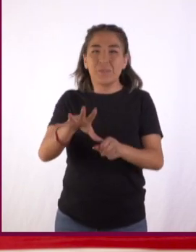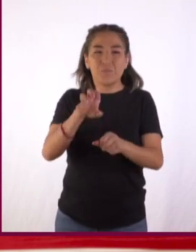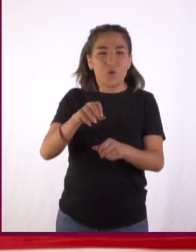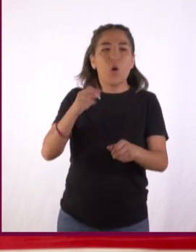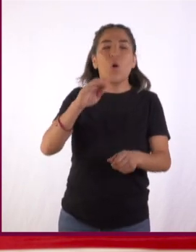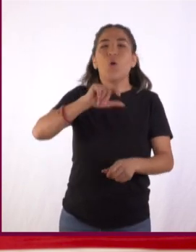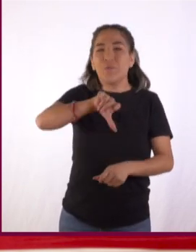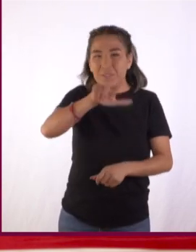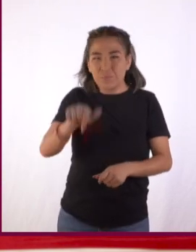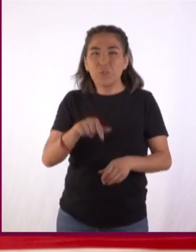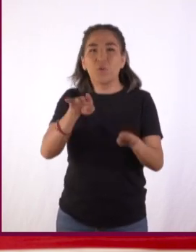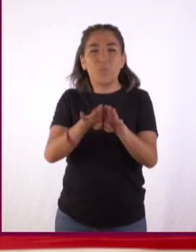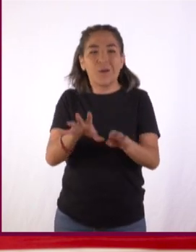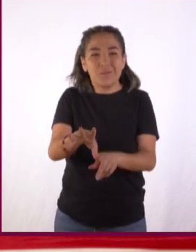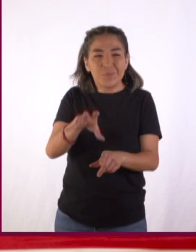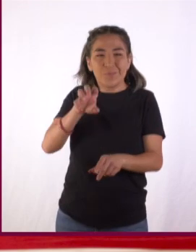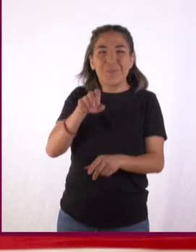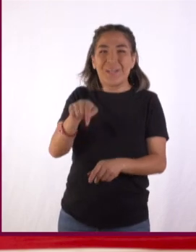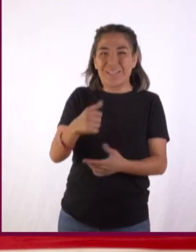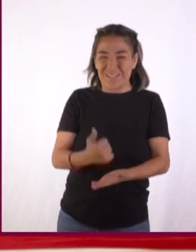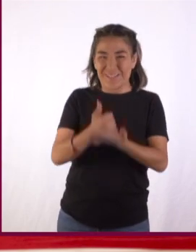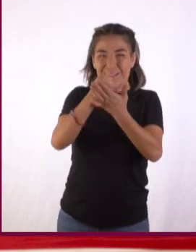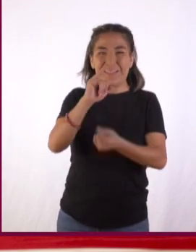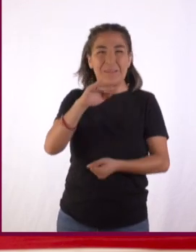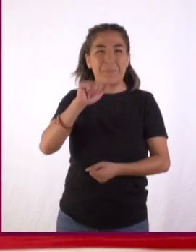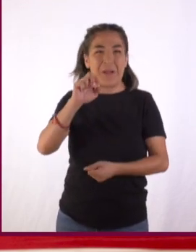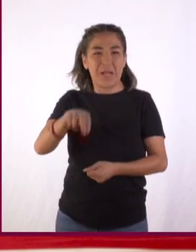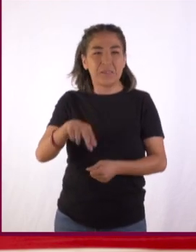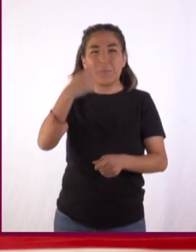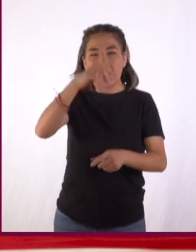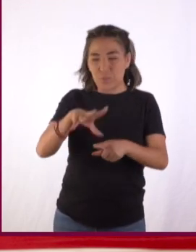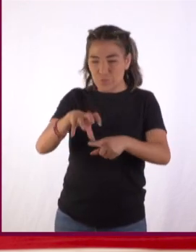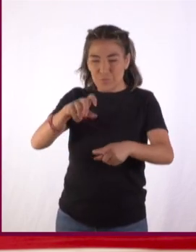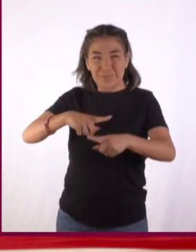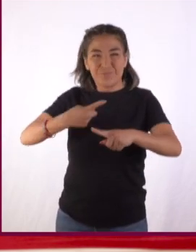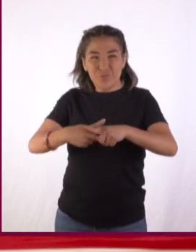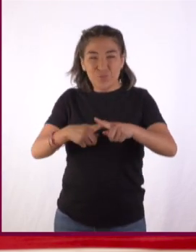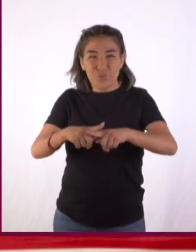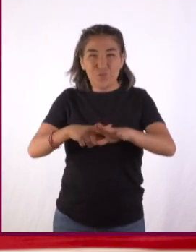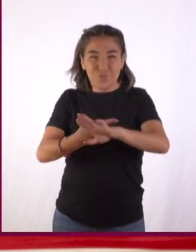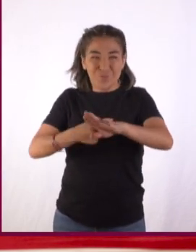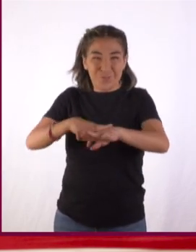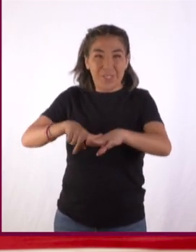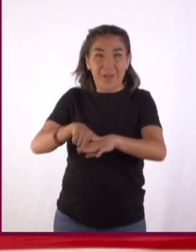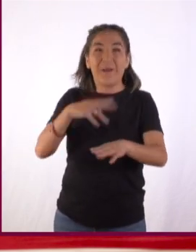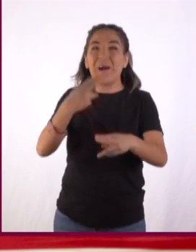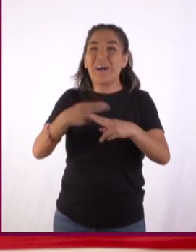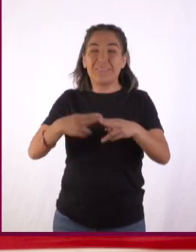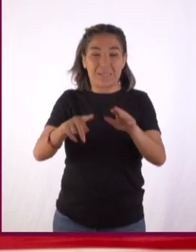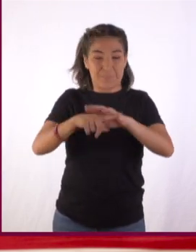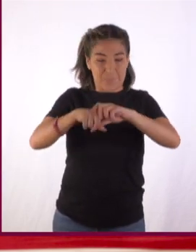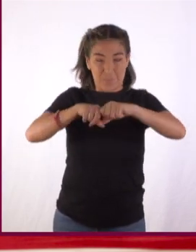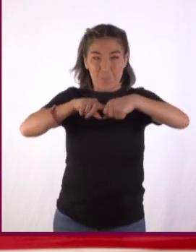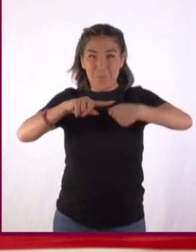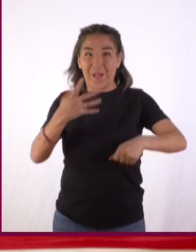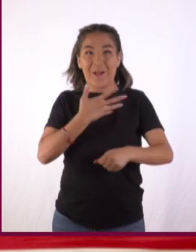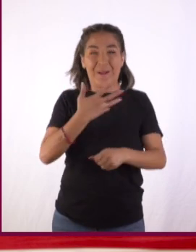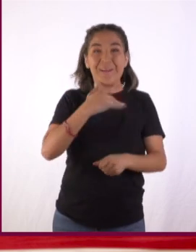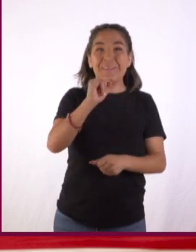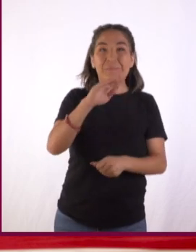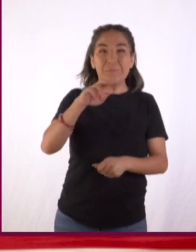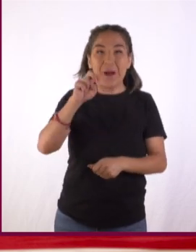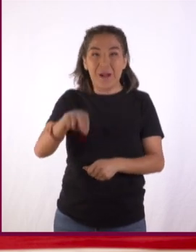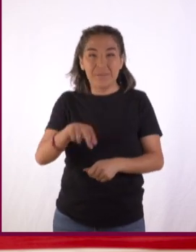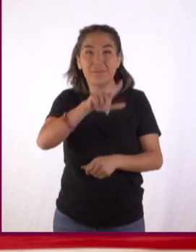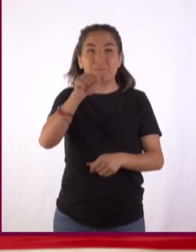magnetizado. Luego le agregamos un campo magnético con ayuda del imán, lo que magnetizó el desarmador hasta saturarlo. Pero desde